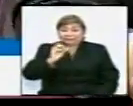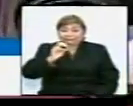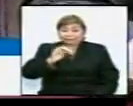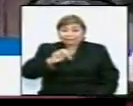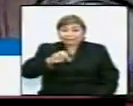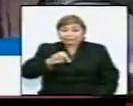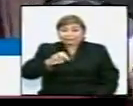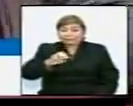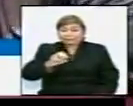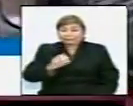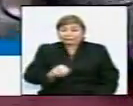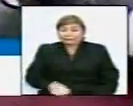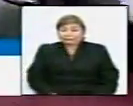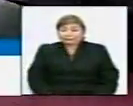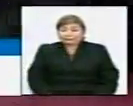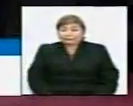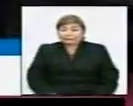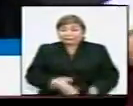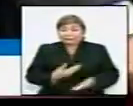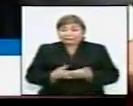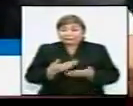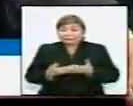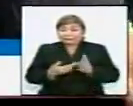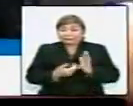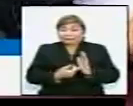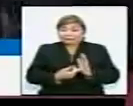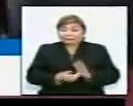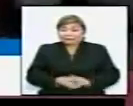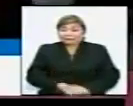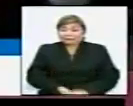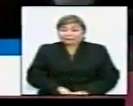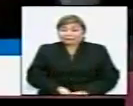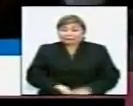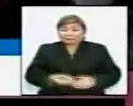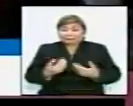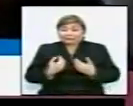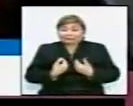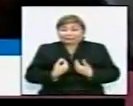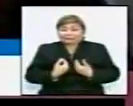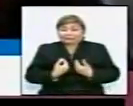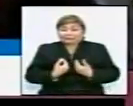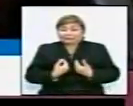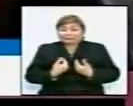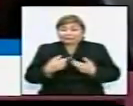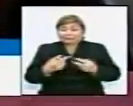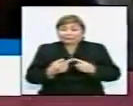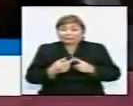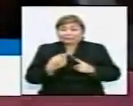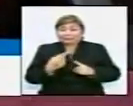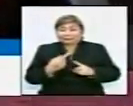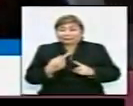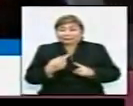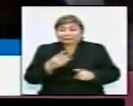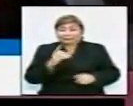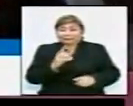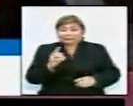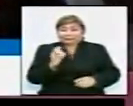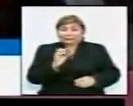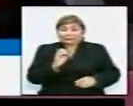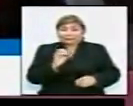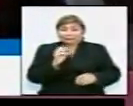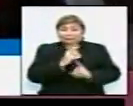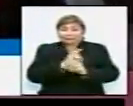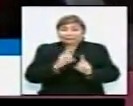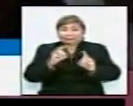hizo la propuesta, dijo, tendría En principio, el tema de la democracia interna